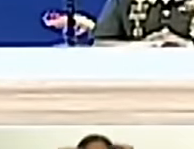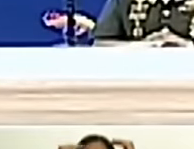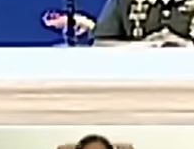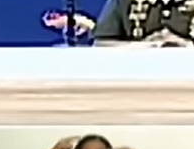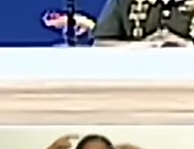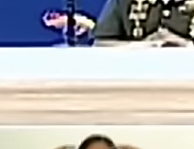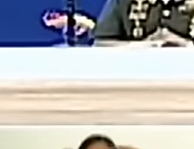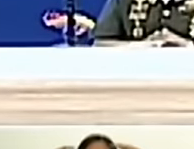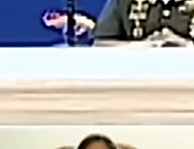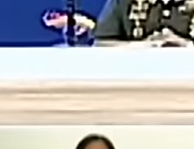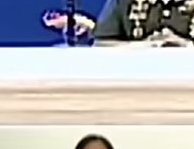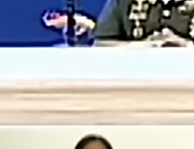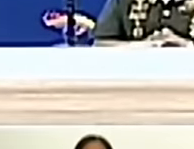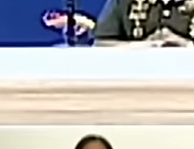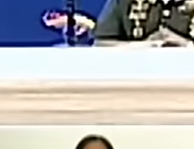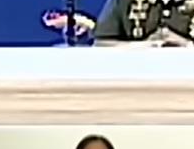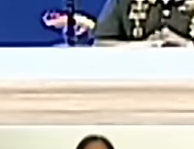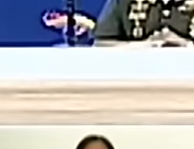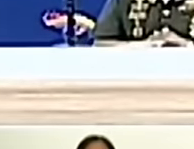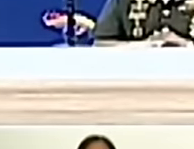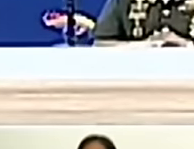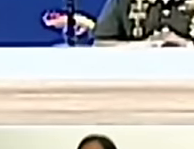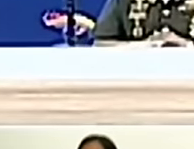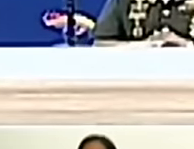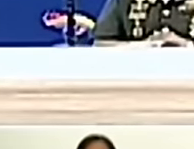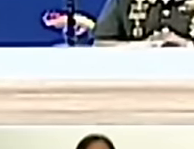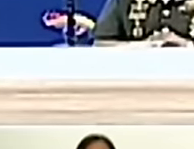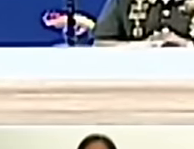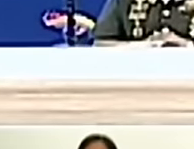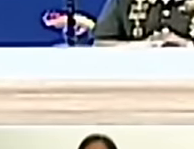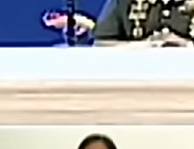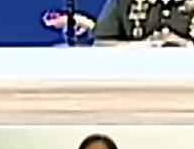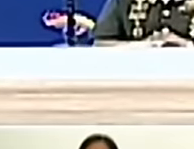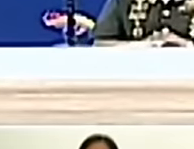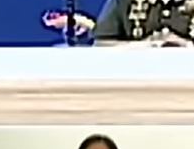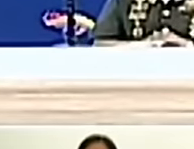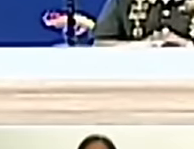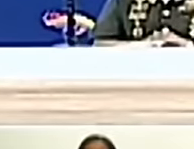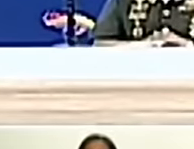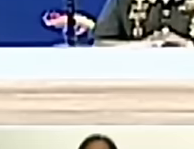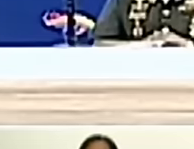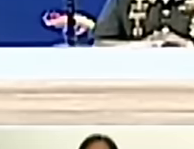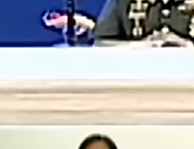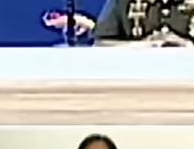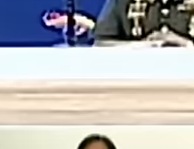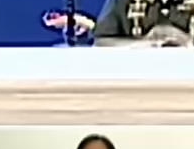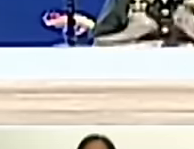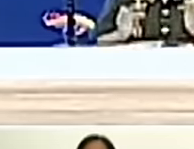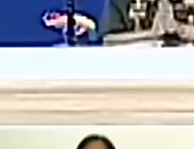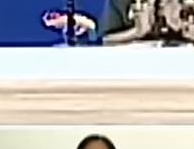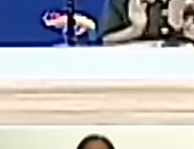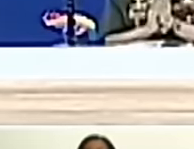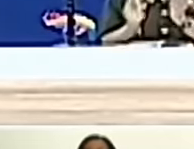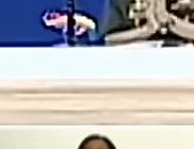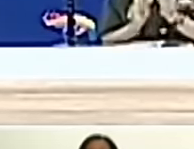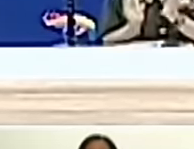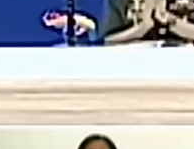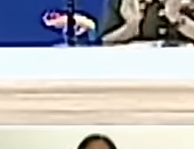Chávez, no araste en el mar, araste en tierra fértil, en corazones